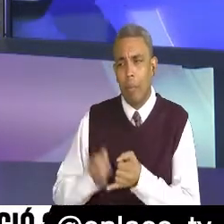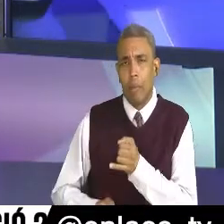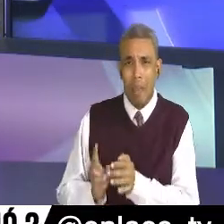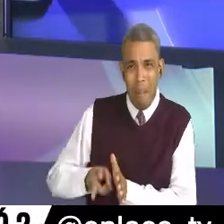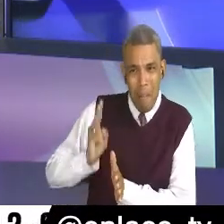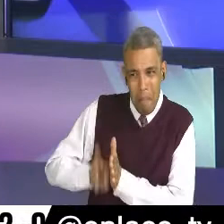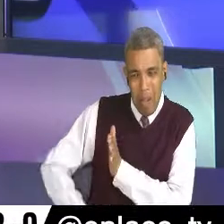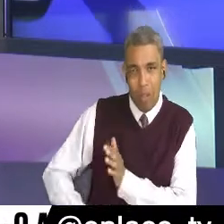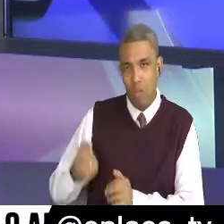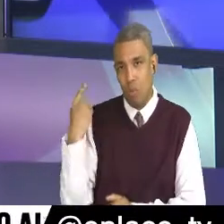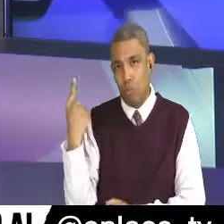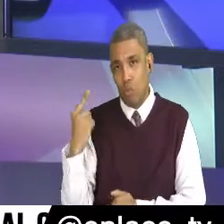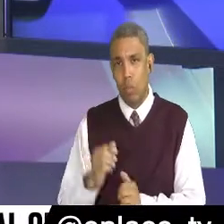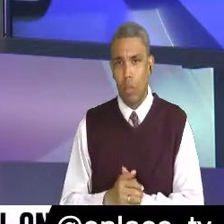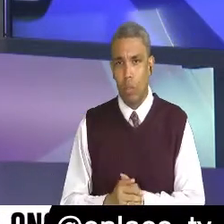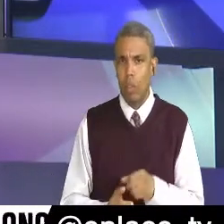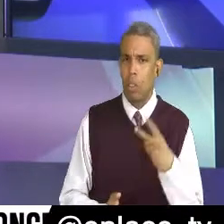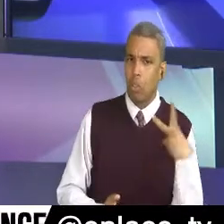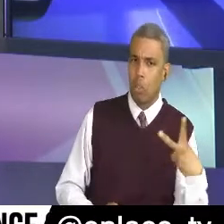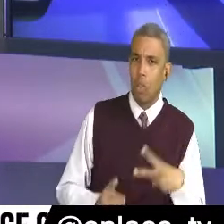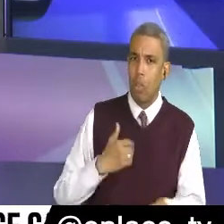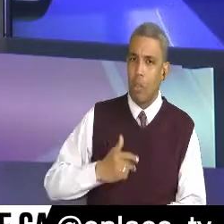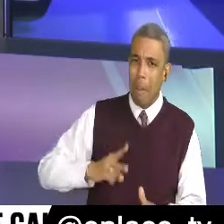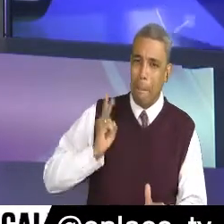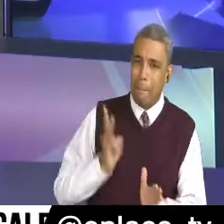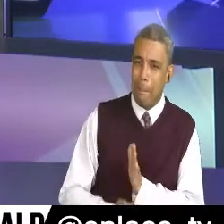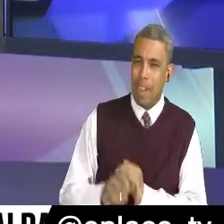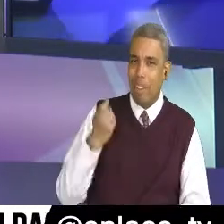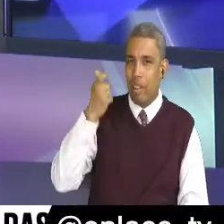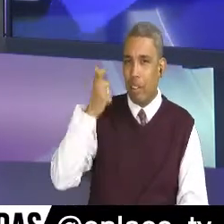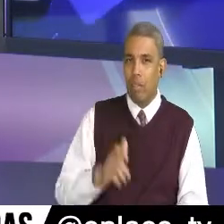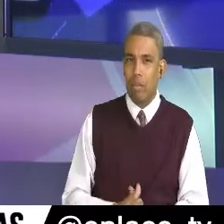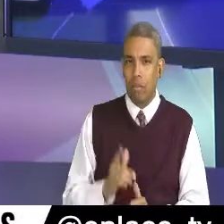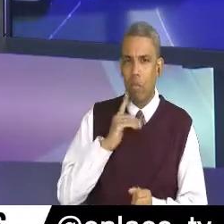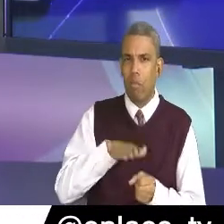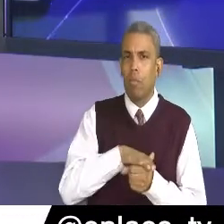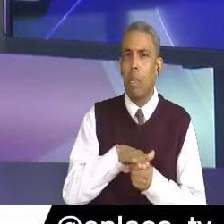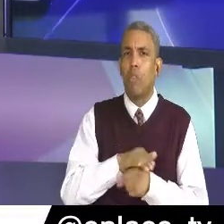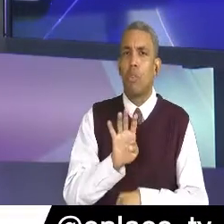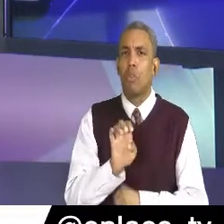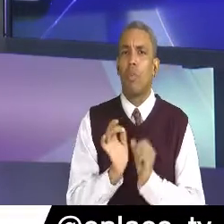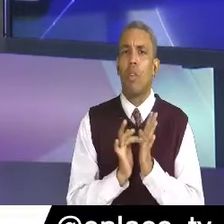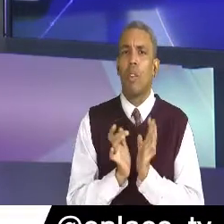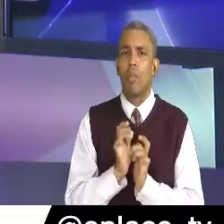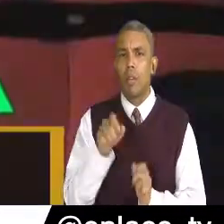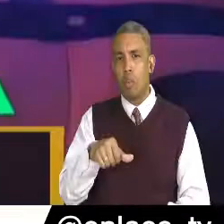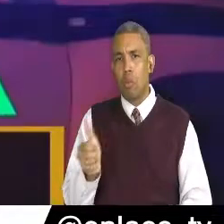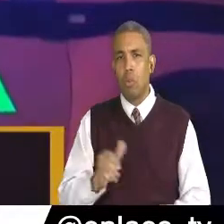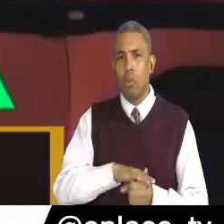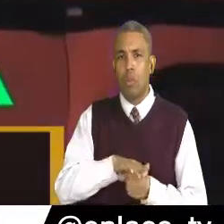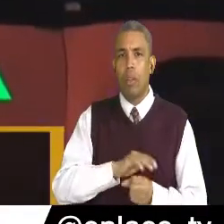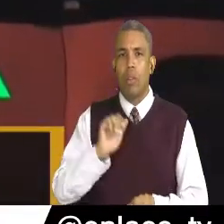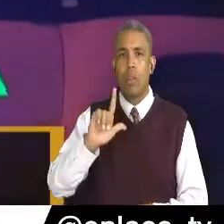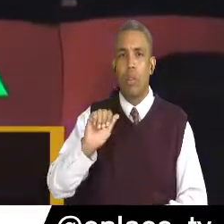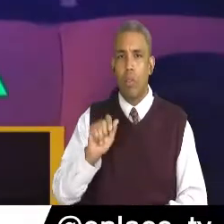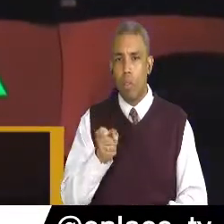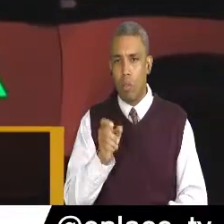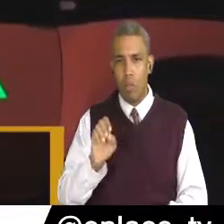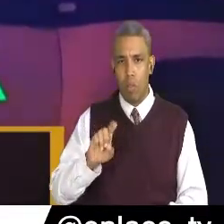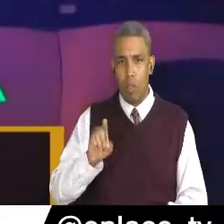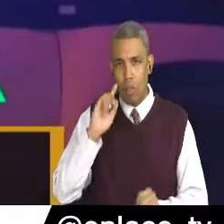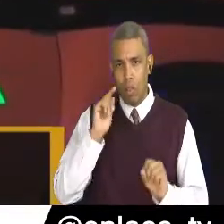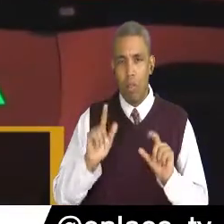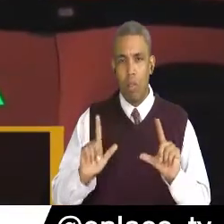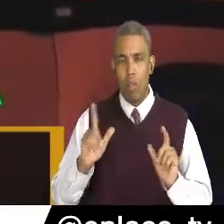resultaron heridos en diferentes atentados sicariales presentados en los barrios 9 de Abril y Lagos del Palmar. El joven de 27